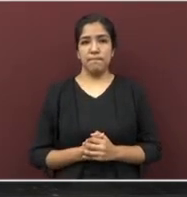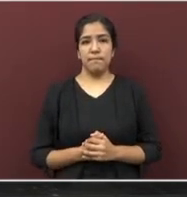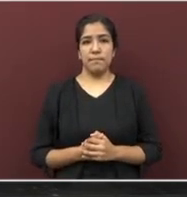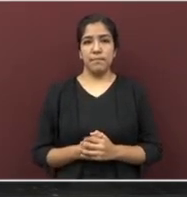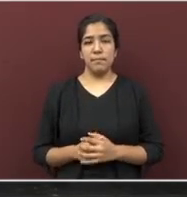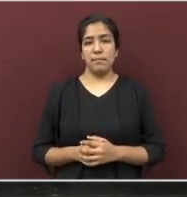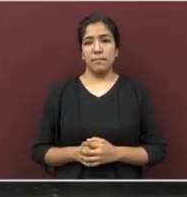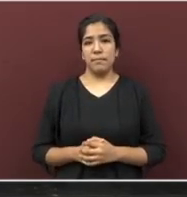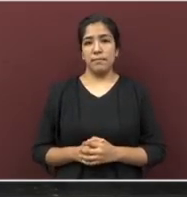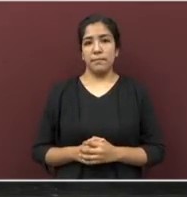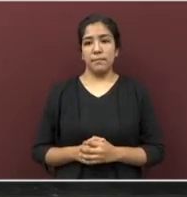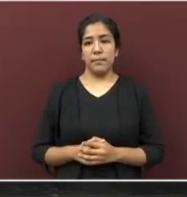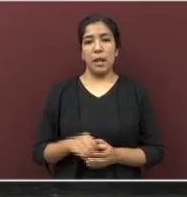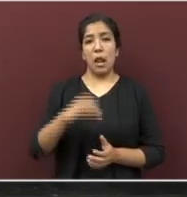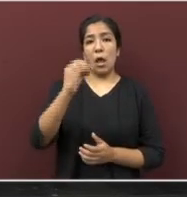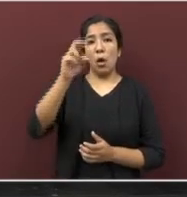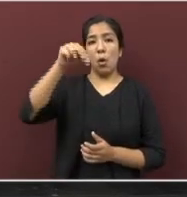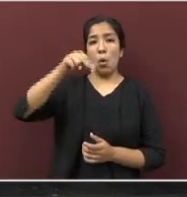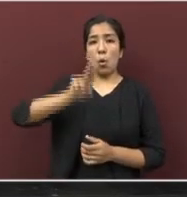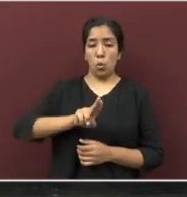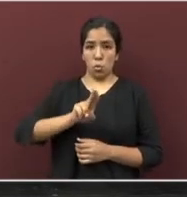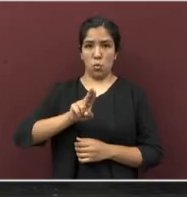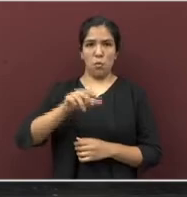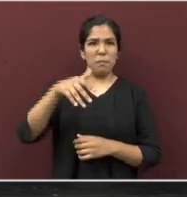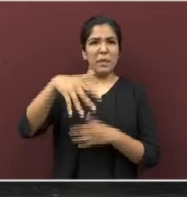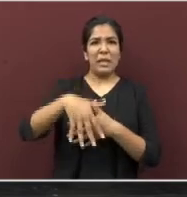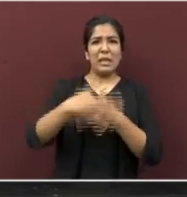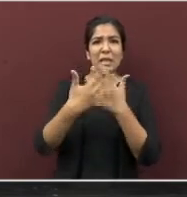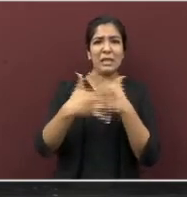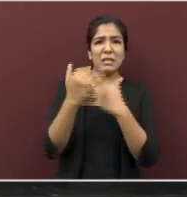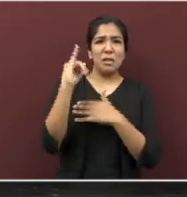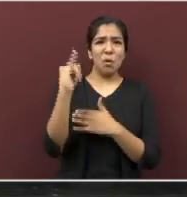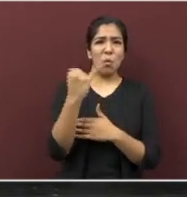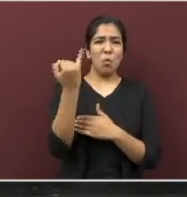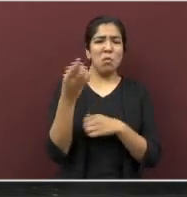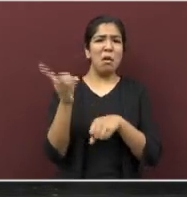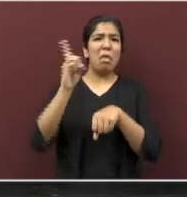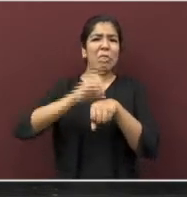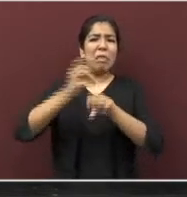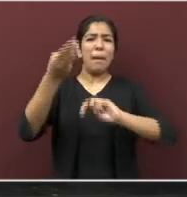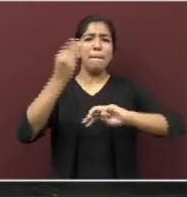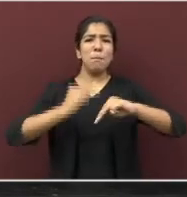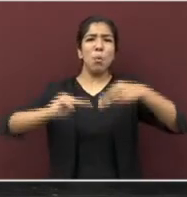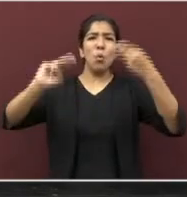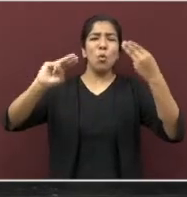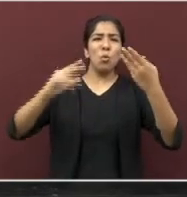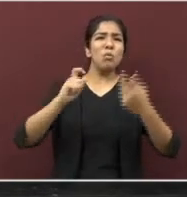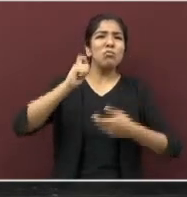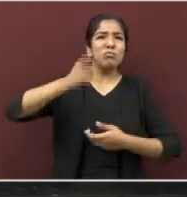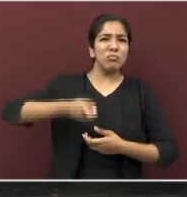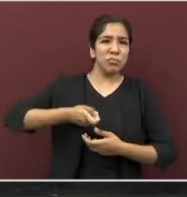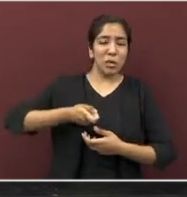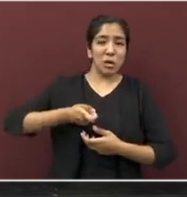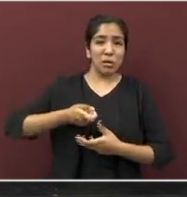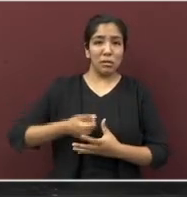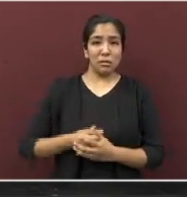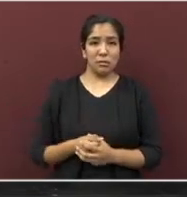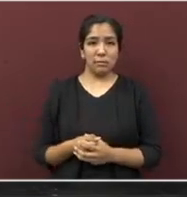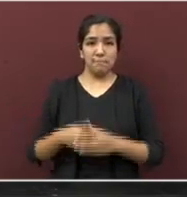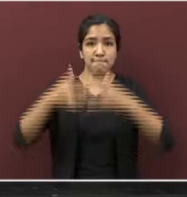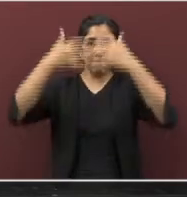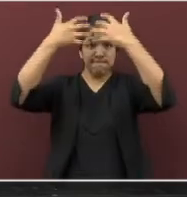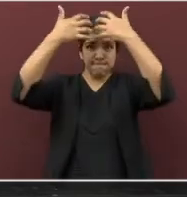designó el 15 de junio como el día mundial de la toma de conciencia del abuso y maltrato